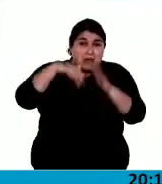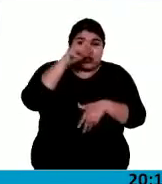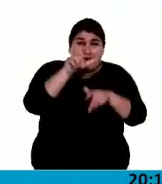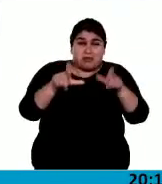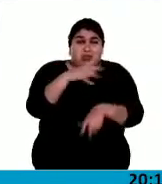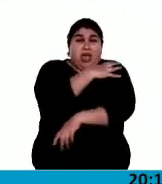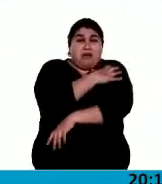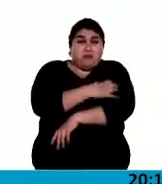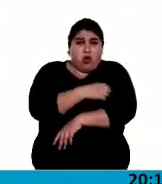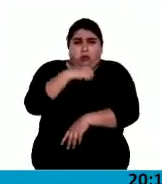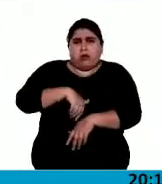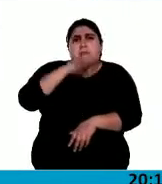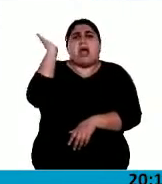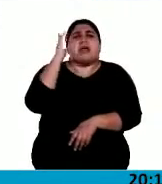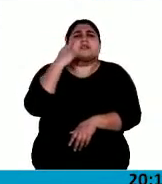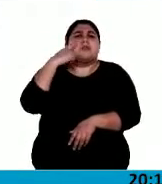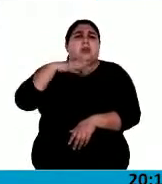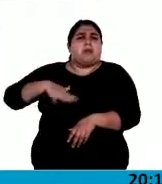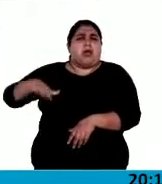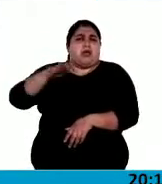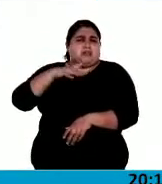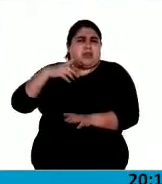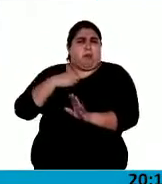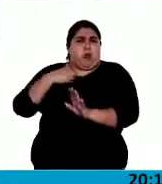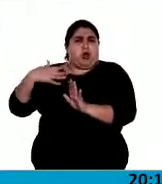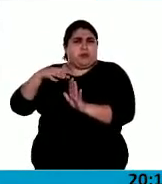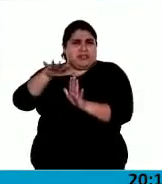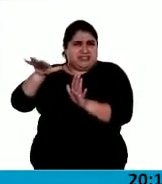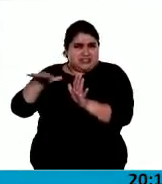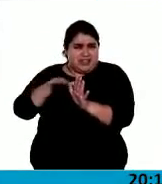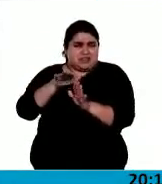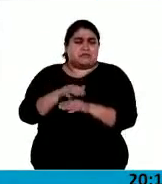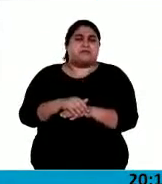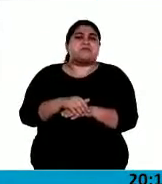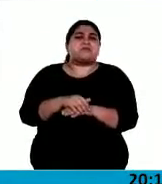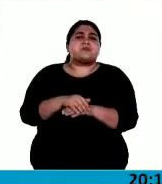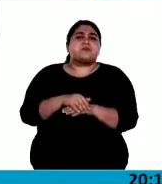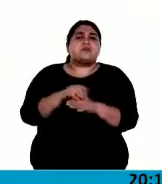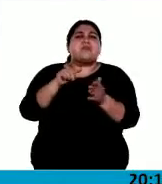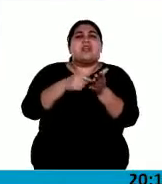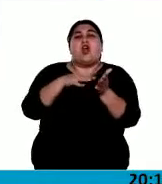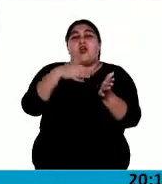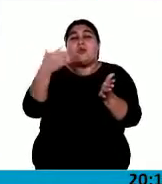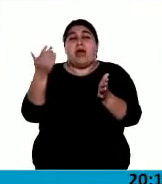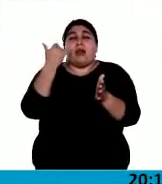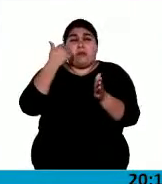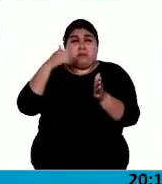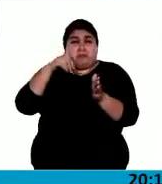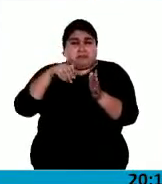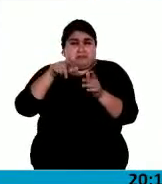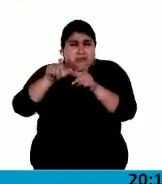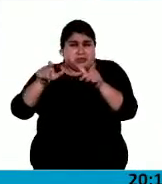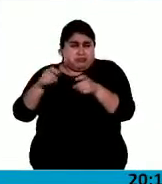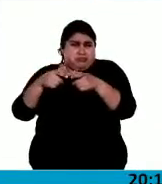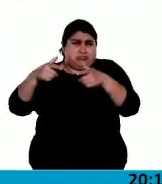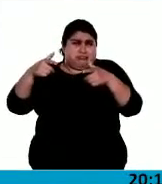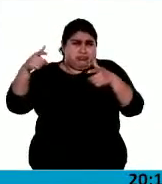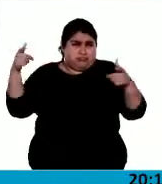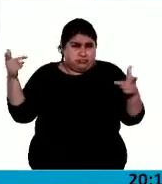en el conurbano, más de 5 millones de 5,8 millones de bonaerenses hoy son pobres que están en el